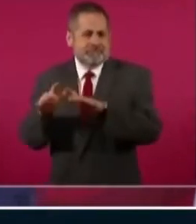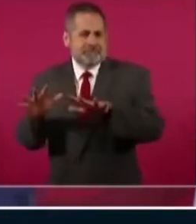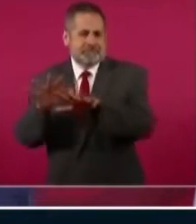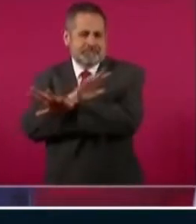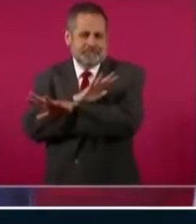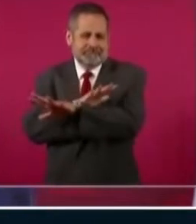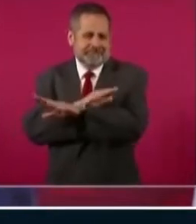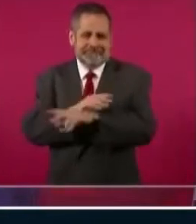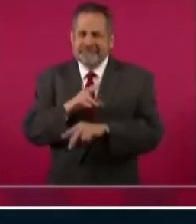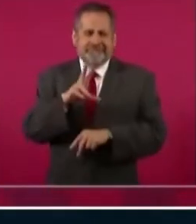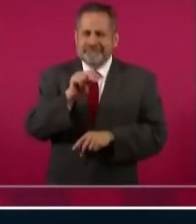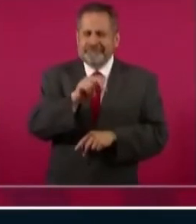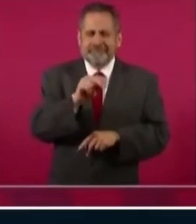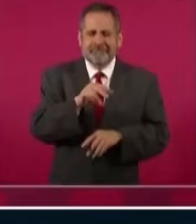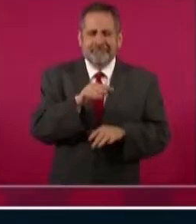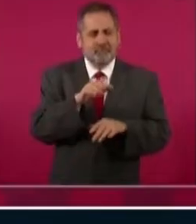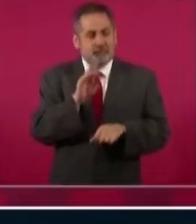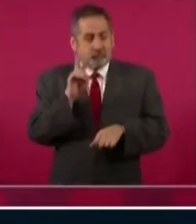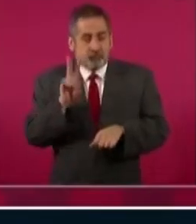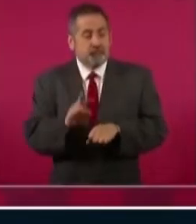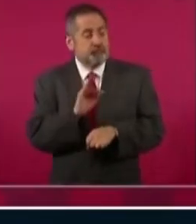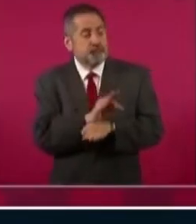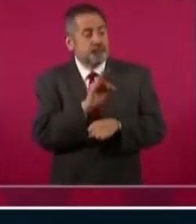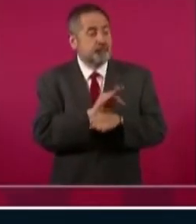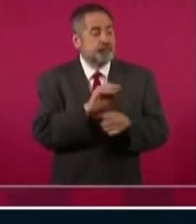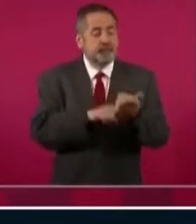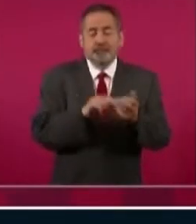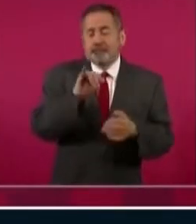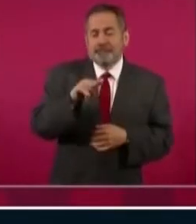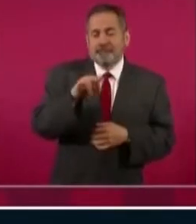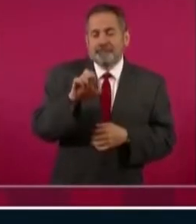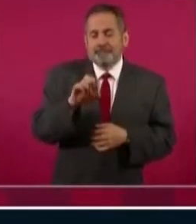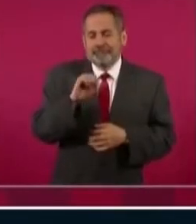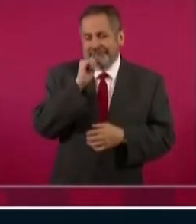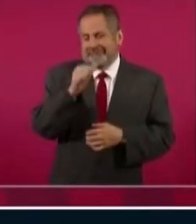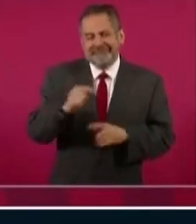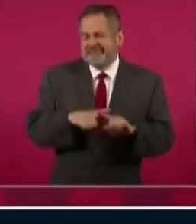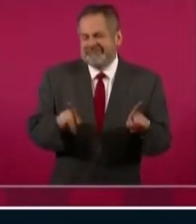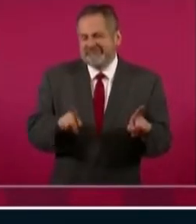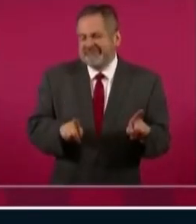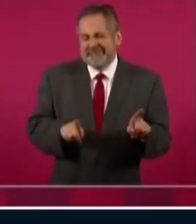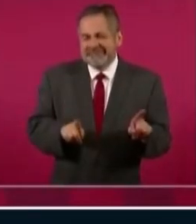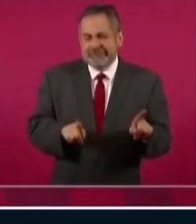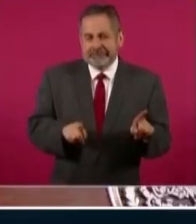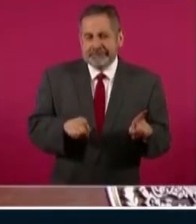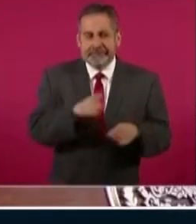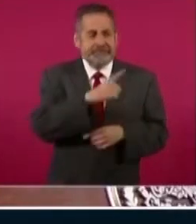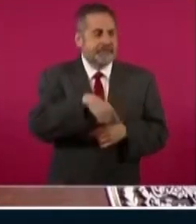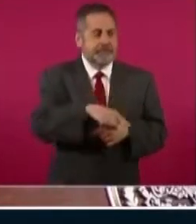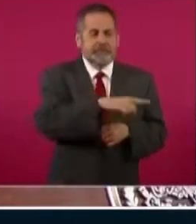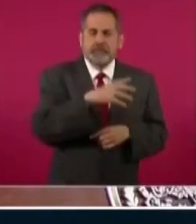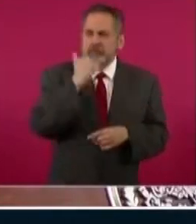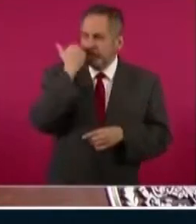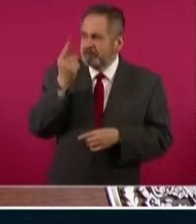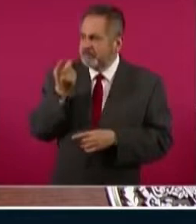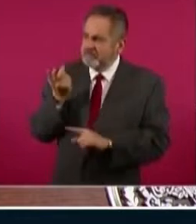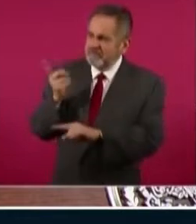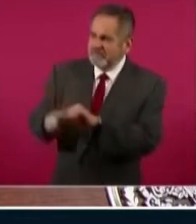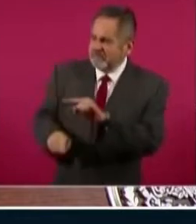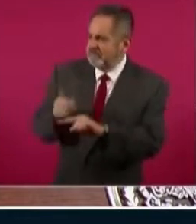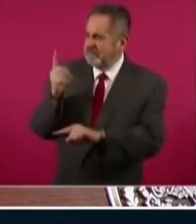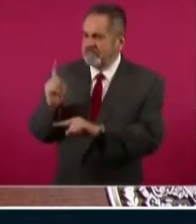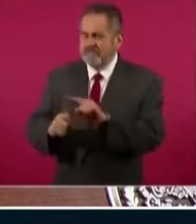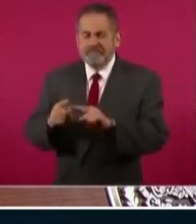prometen un desarrollo, una vinculación distinta en las relaciones internacionales para América Latina. Y